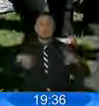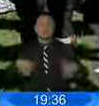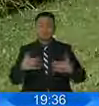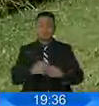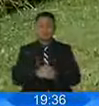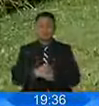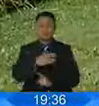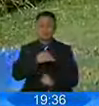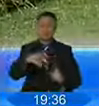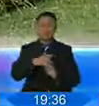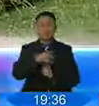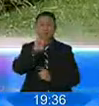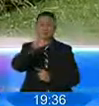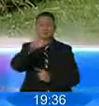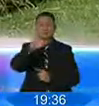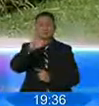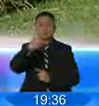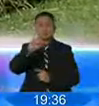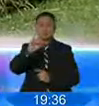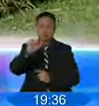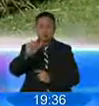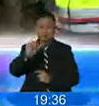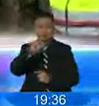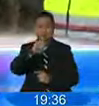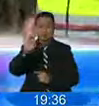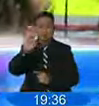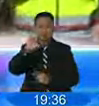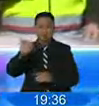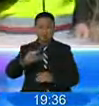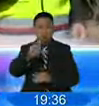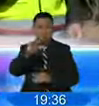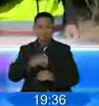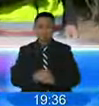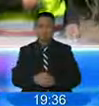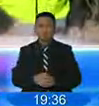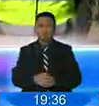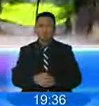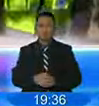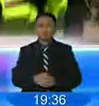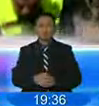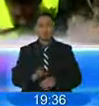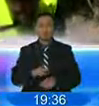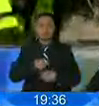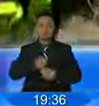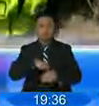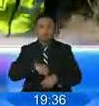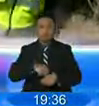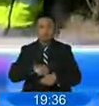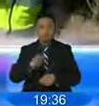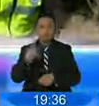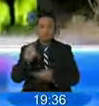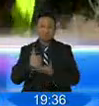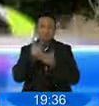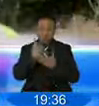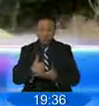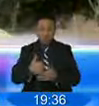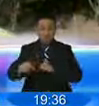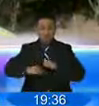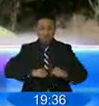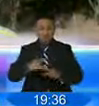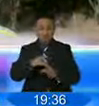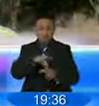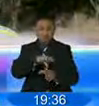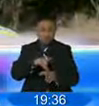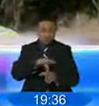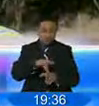realizará en el Parque Ichimbía a partir del 28 de julio. Lo que hacemos es mediante talleres de primeros auxilios, gestión de riesgos,